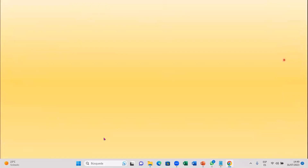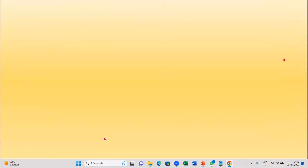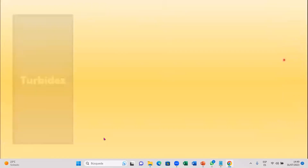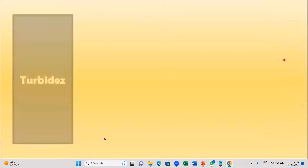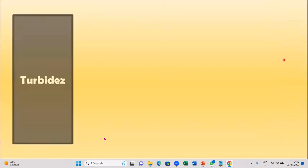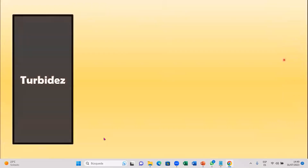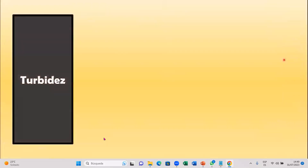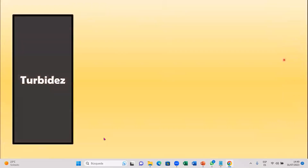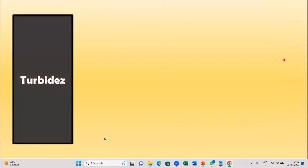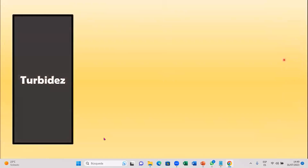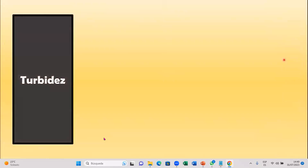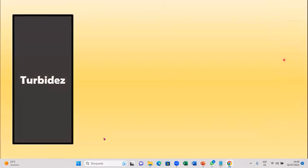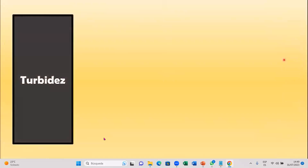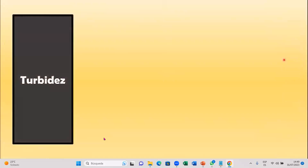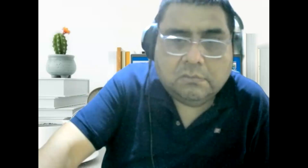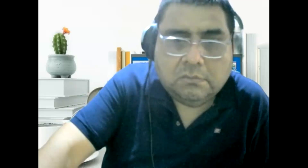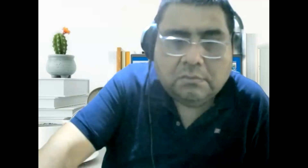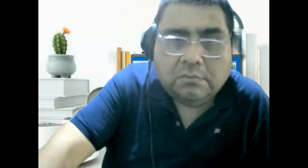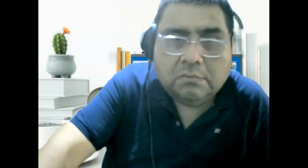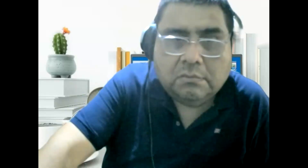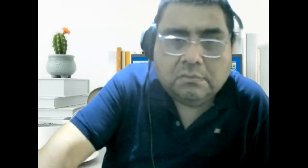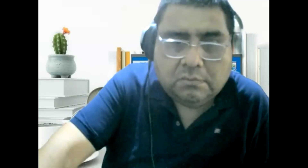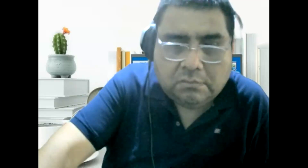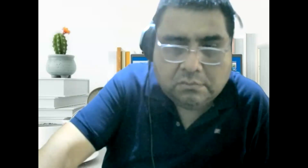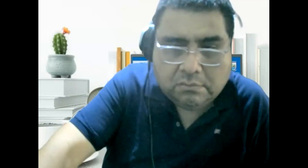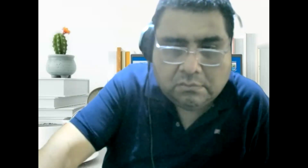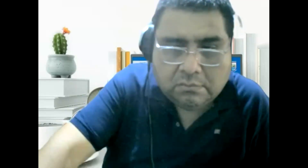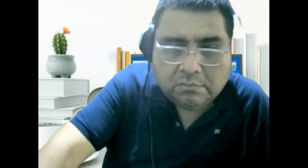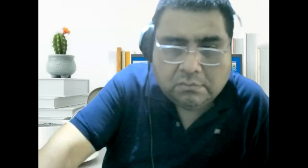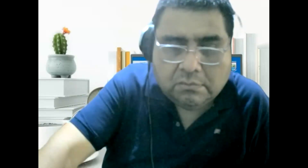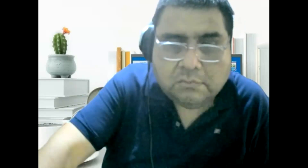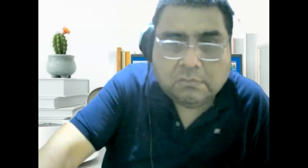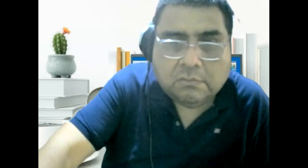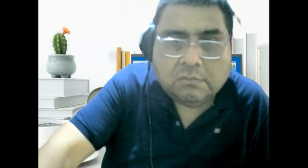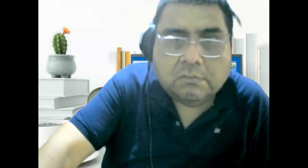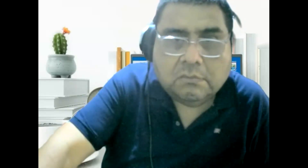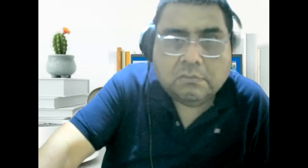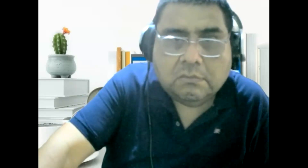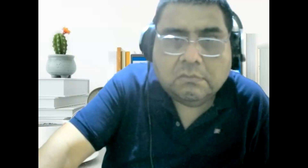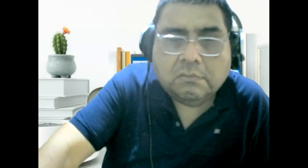la turbidez. Entonces, la turbidez se produce